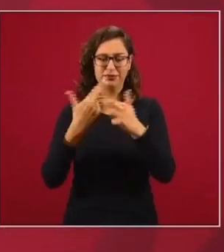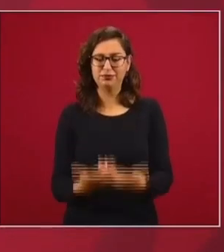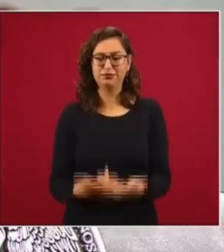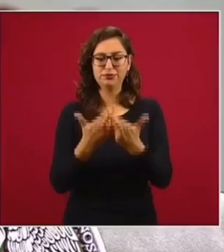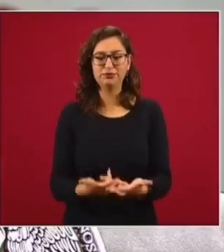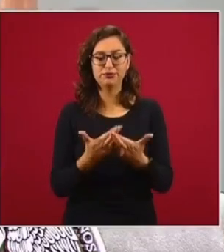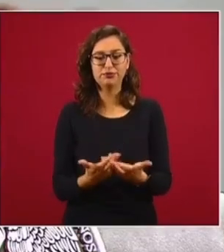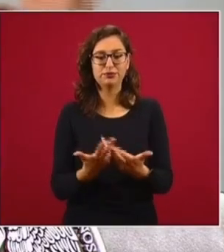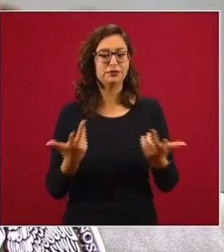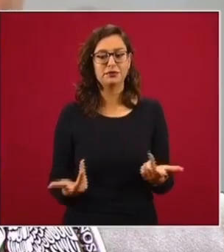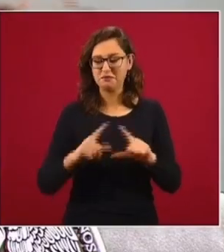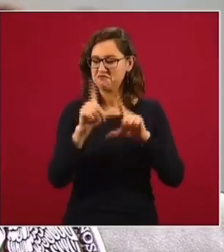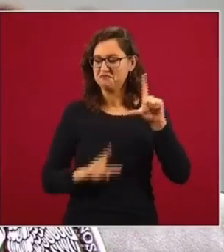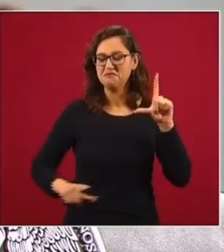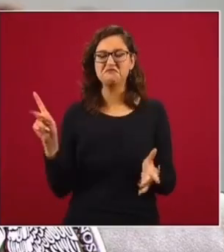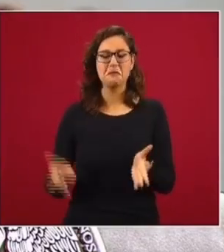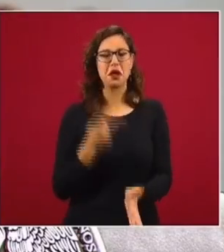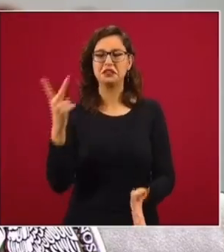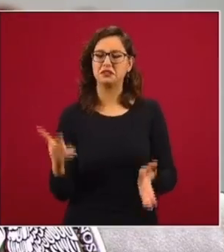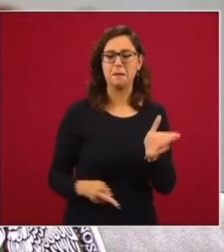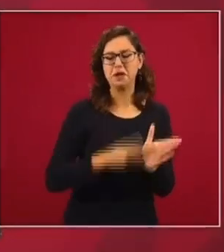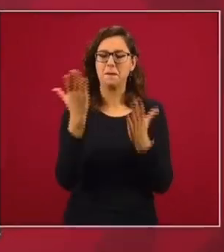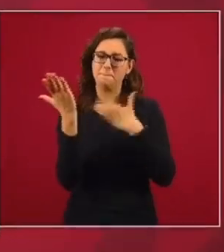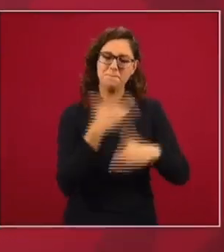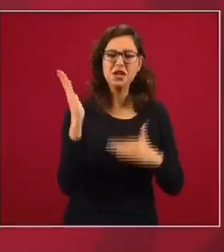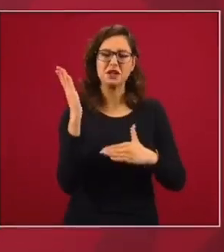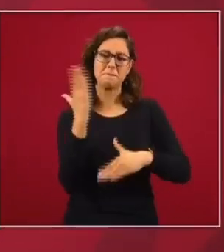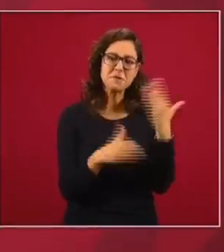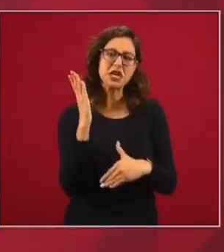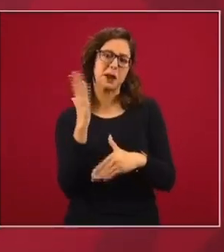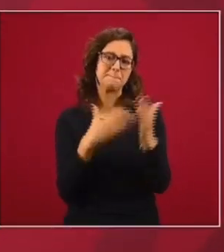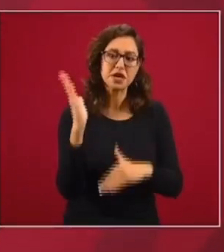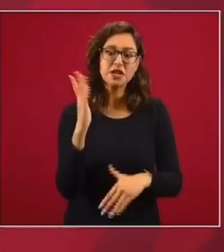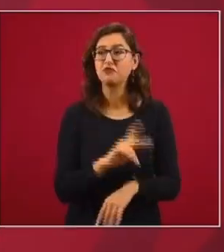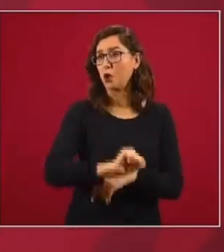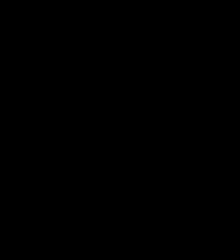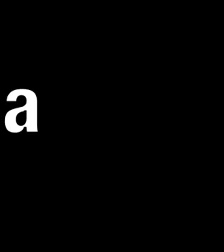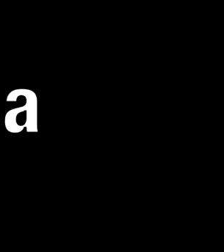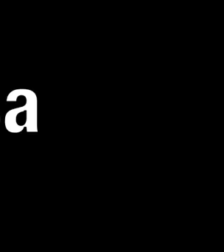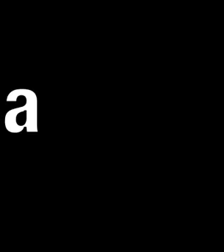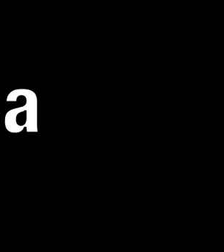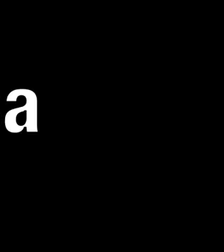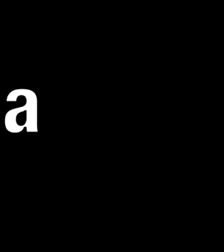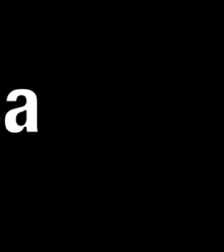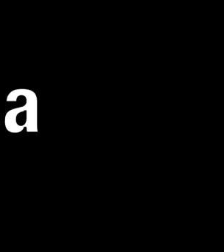pues México siempre sale adelante. Eso no lo obtienen en cualquier país.